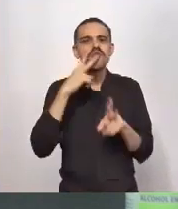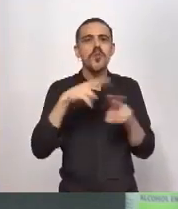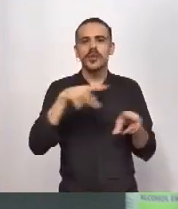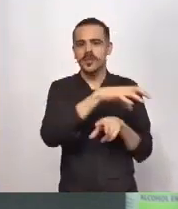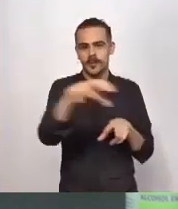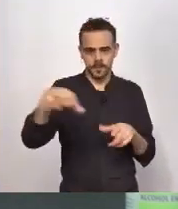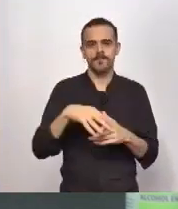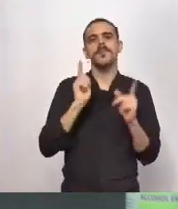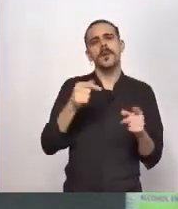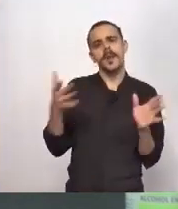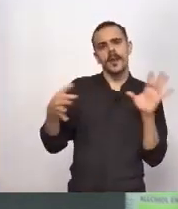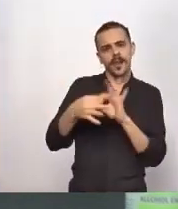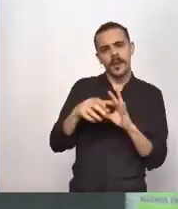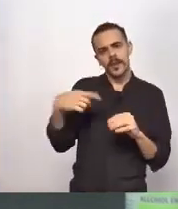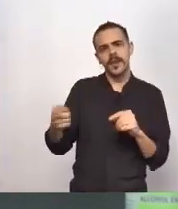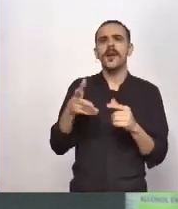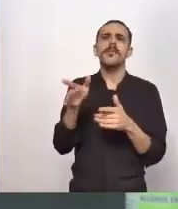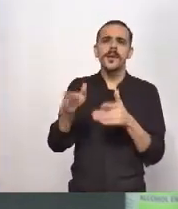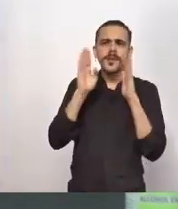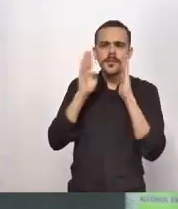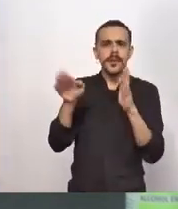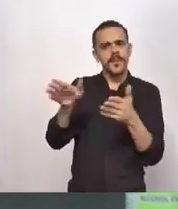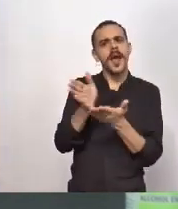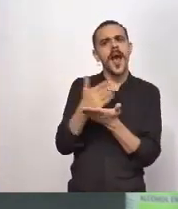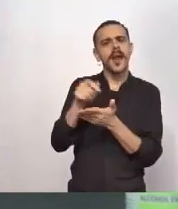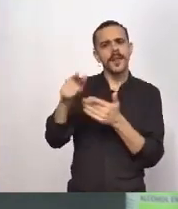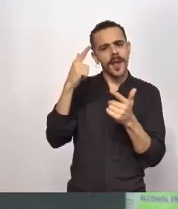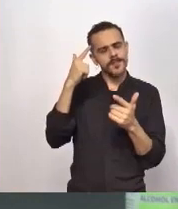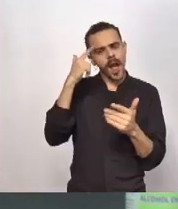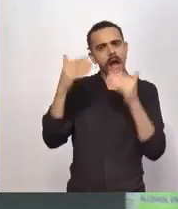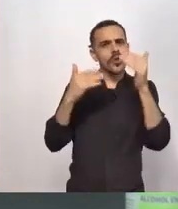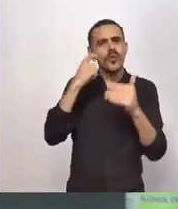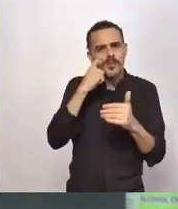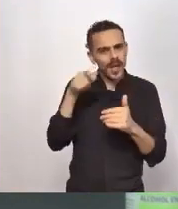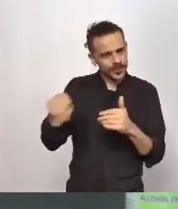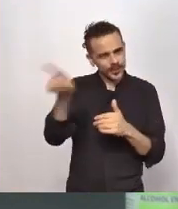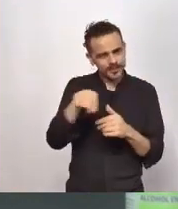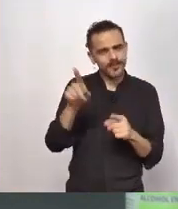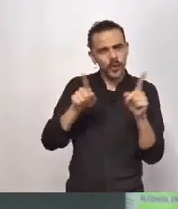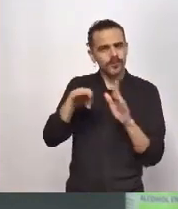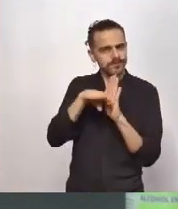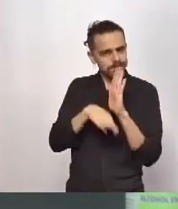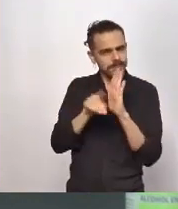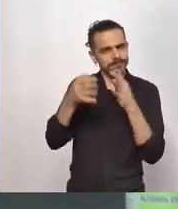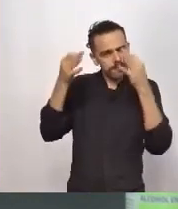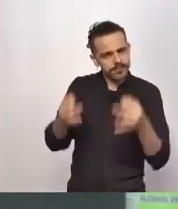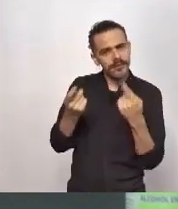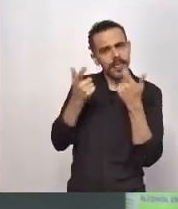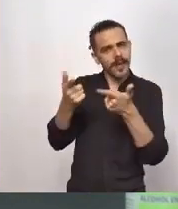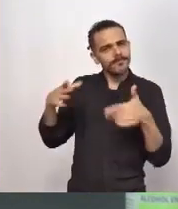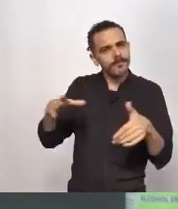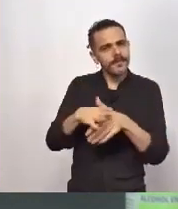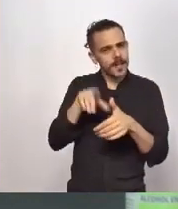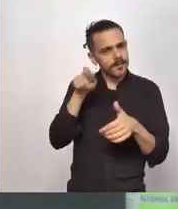del Ministerio de Desarrollo Social, en contenido específico para nuestros adultos mayores. Y ya hemos realizado algunos